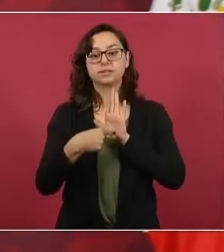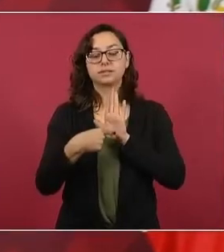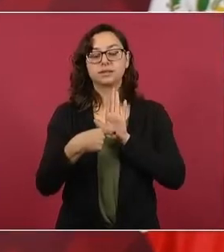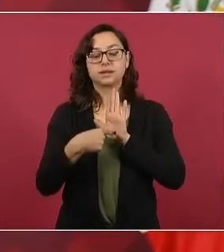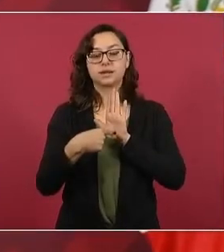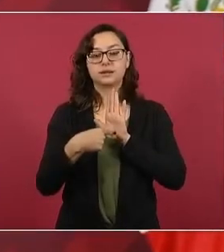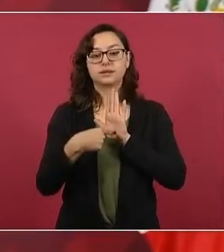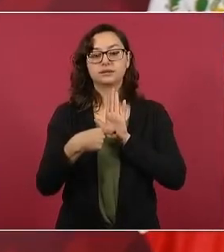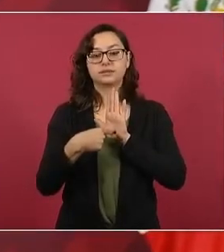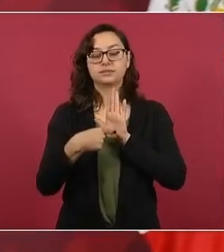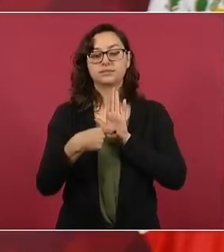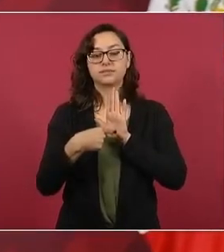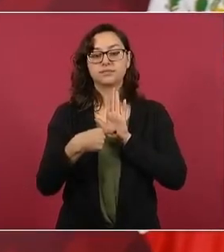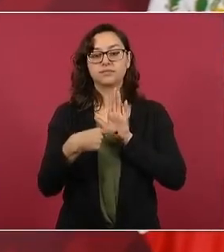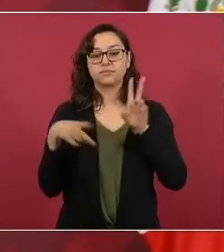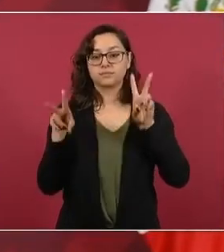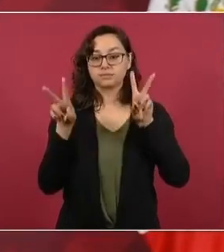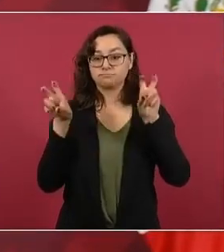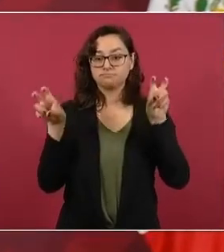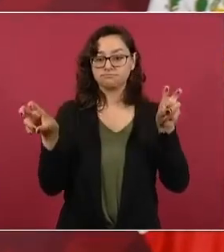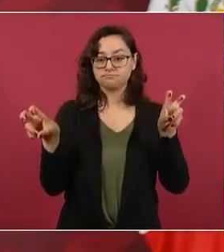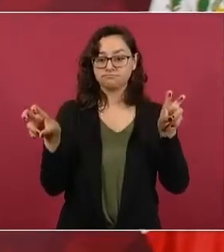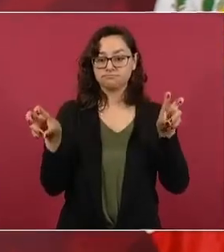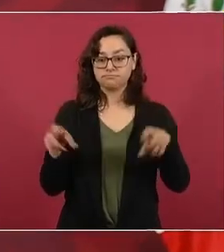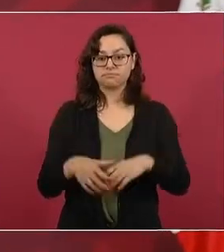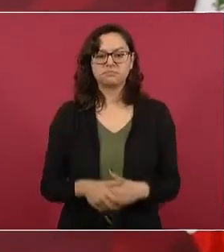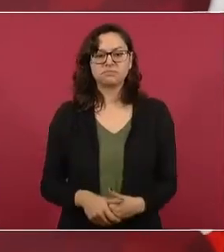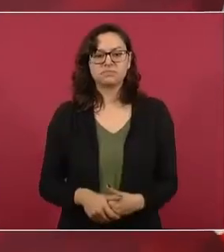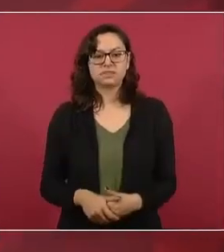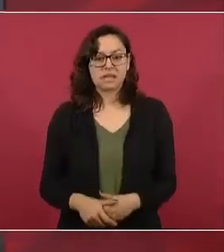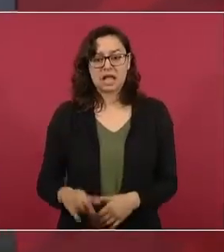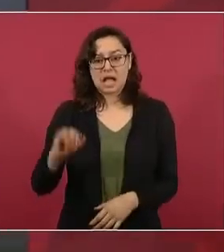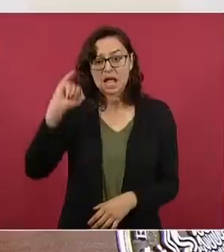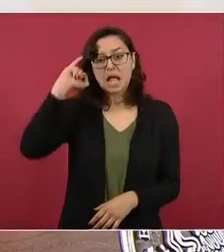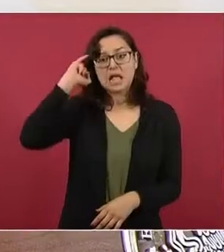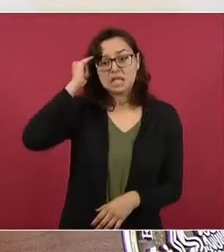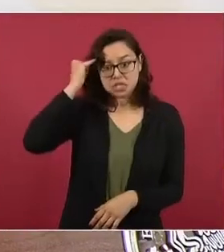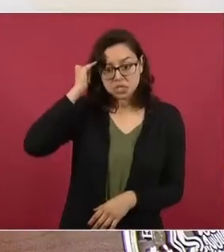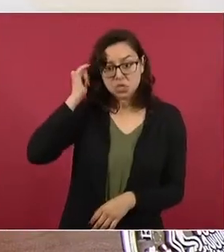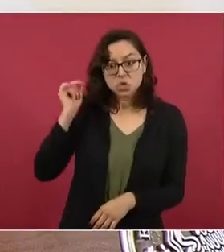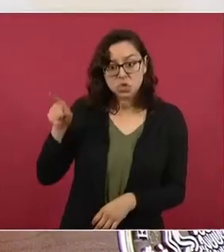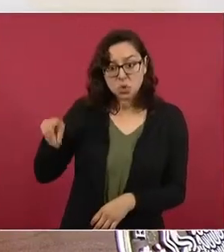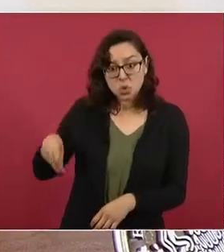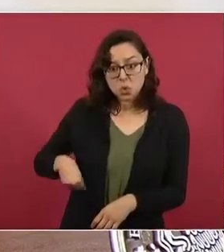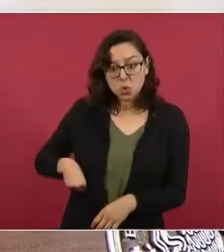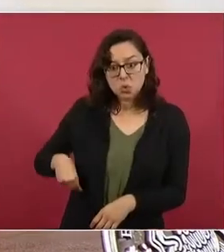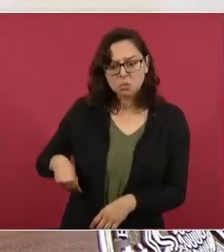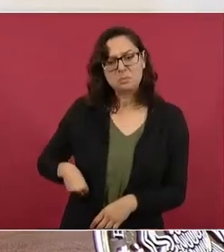puso que no tenía la culpa el indio, sino el que lo hacía compadre.